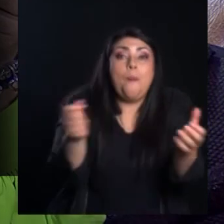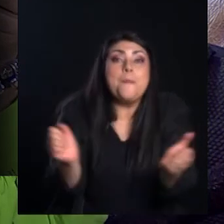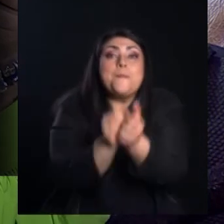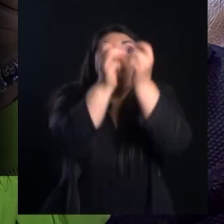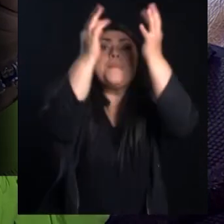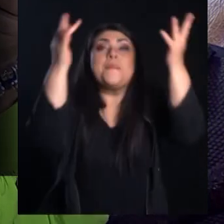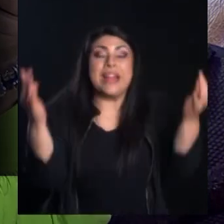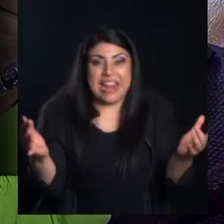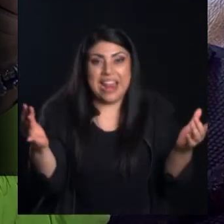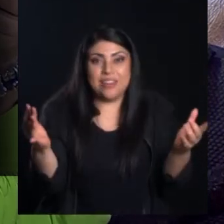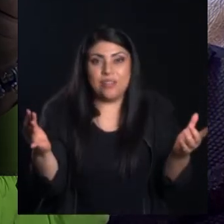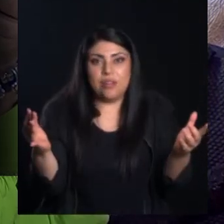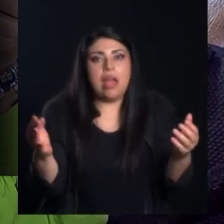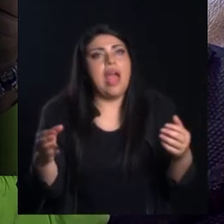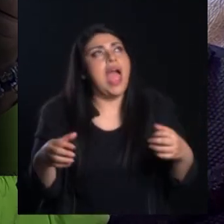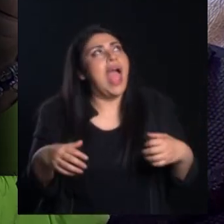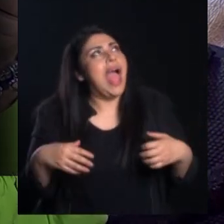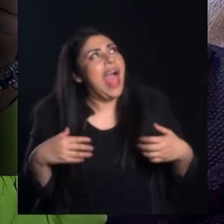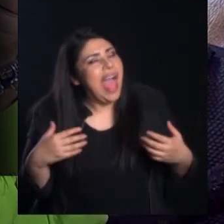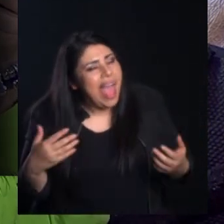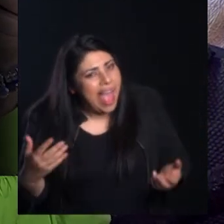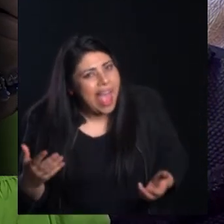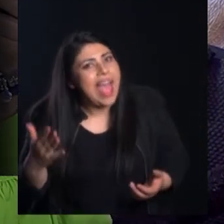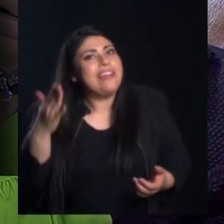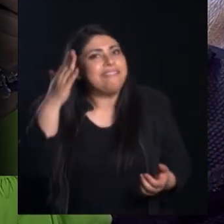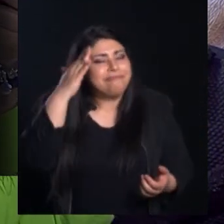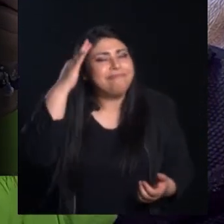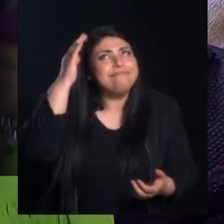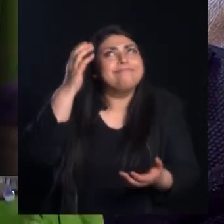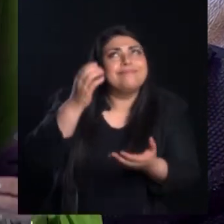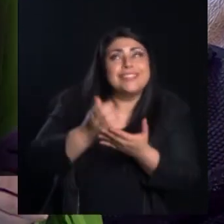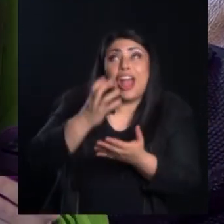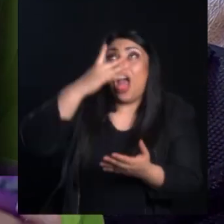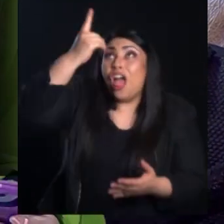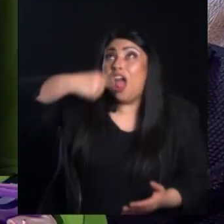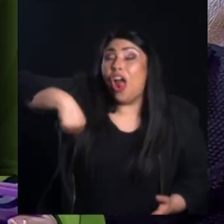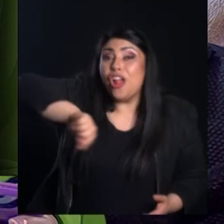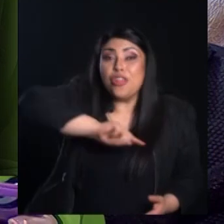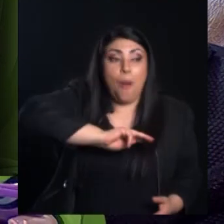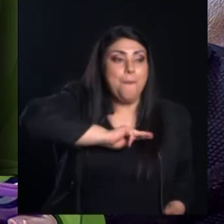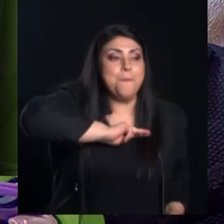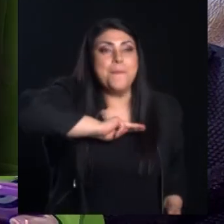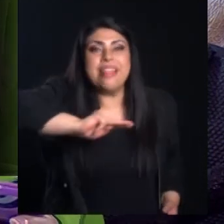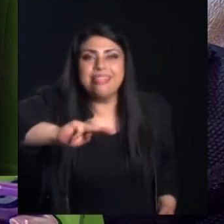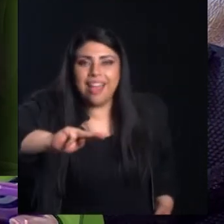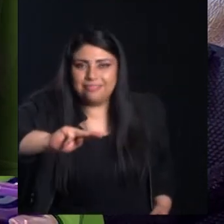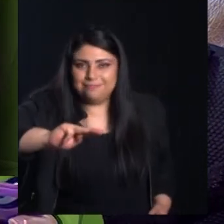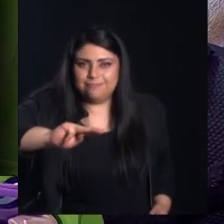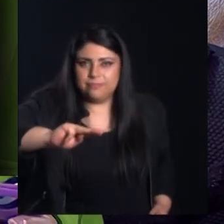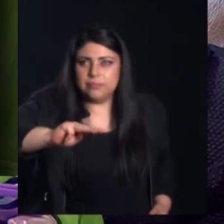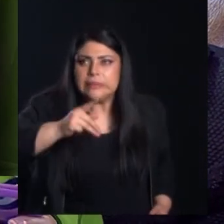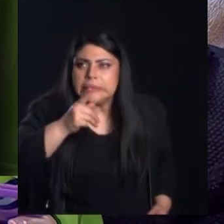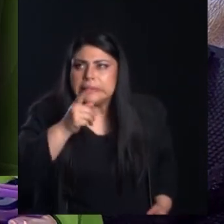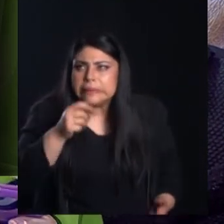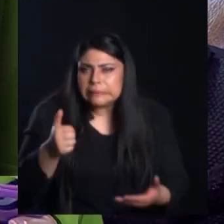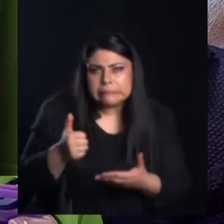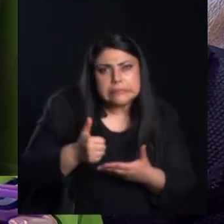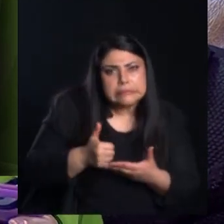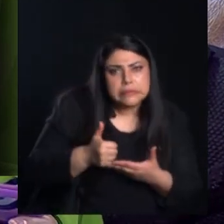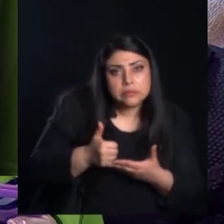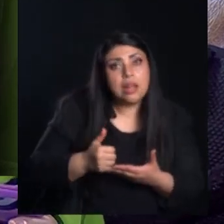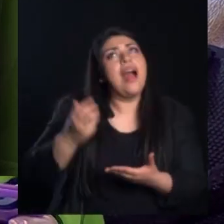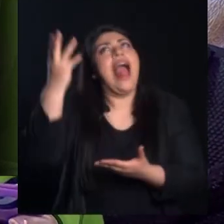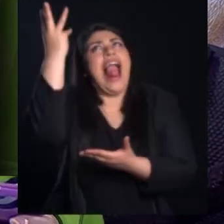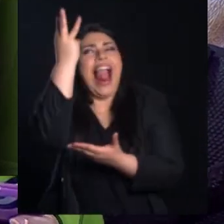entonces hay que creer que dios nos manda a hacer algo y quien nos va a ayudar dios el espíritu santo va a estar sobre